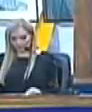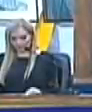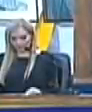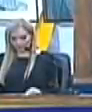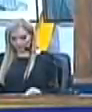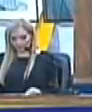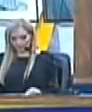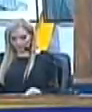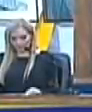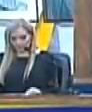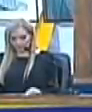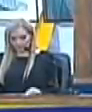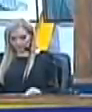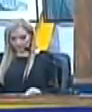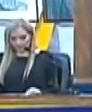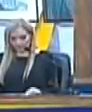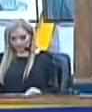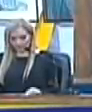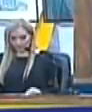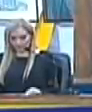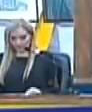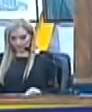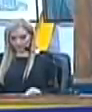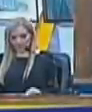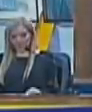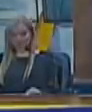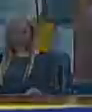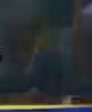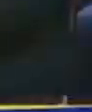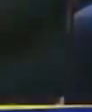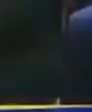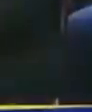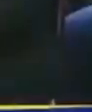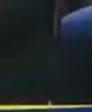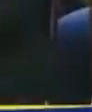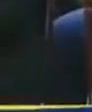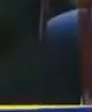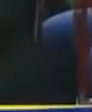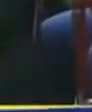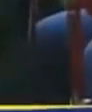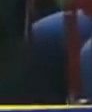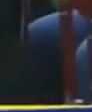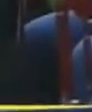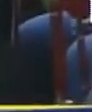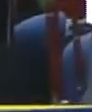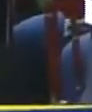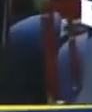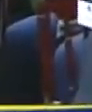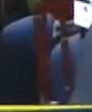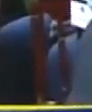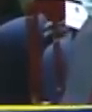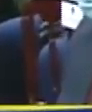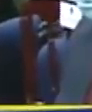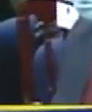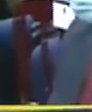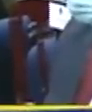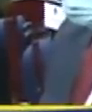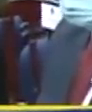públicos que se han dado cita en este acto y que vienen entonces también a fortalecer todo el proceso constitucional